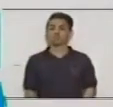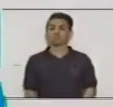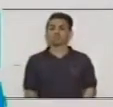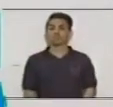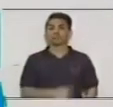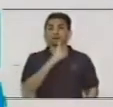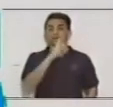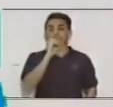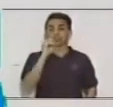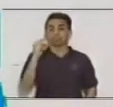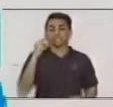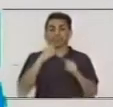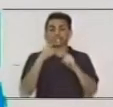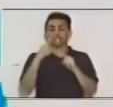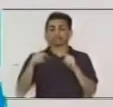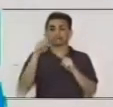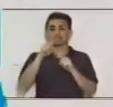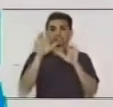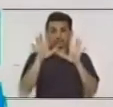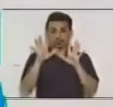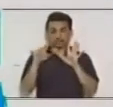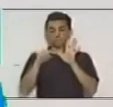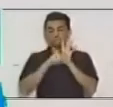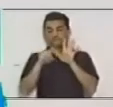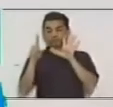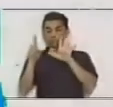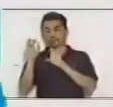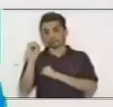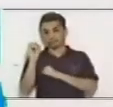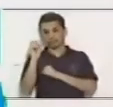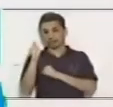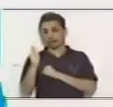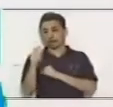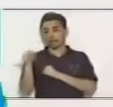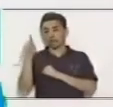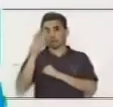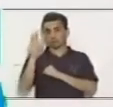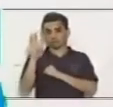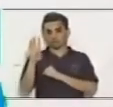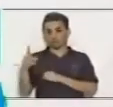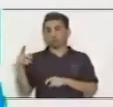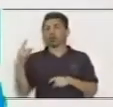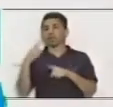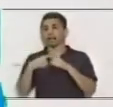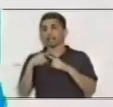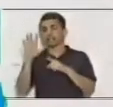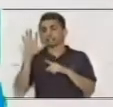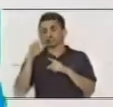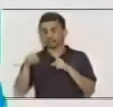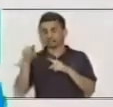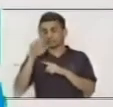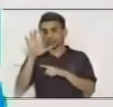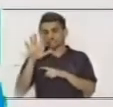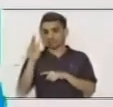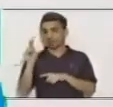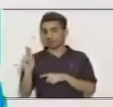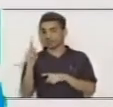100x a la 10 menos 60 a la cuarta x quinta y a la